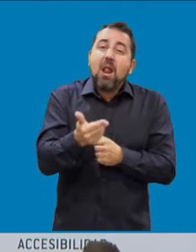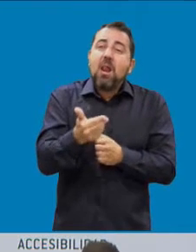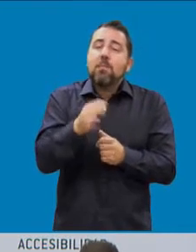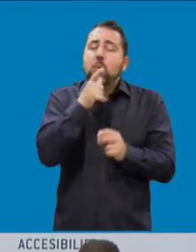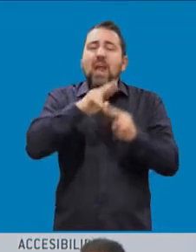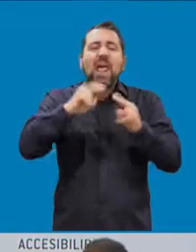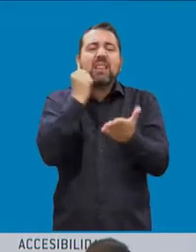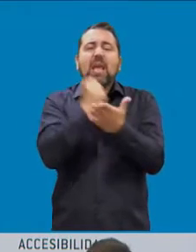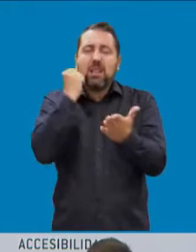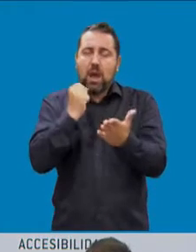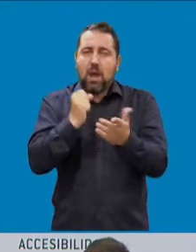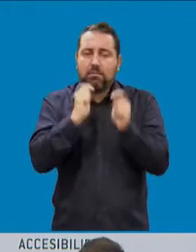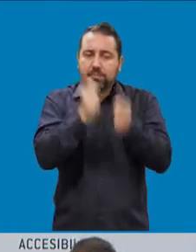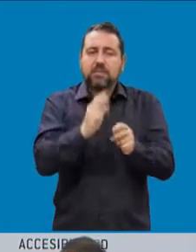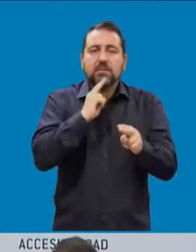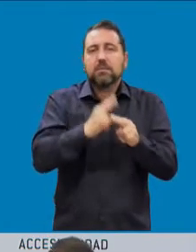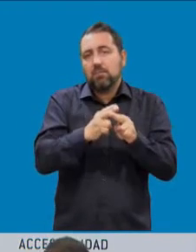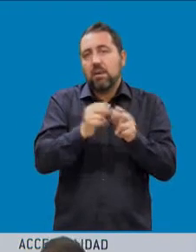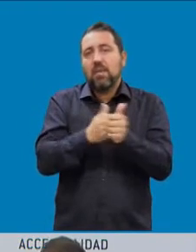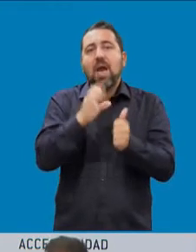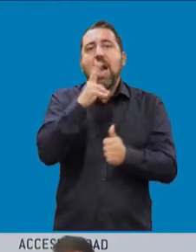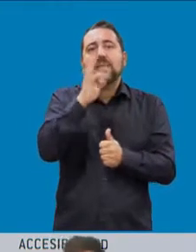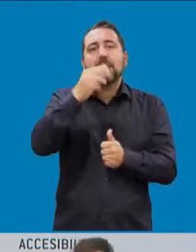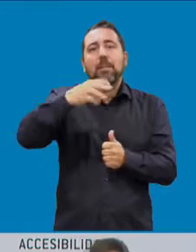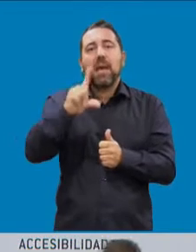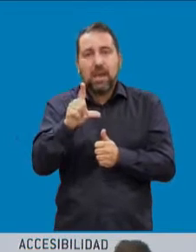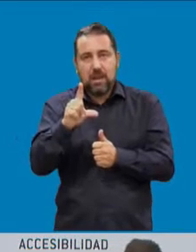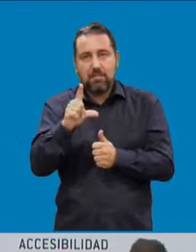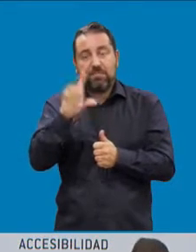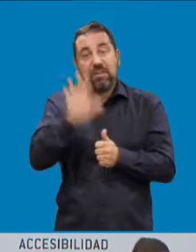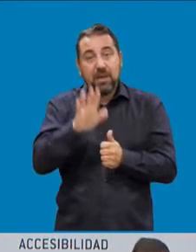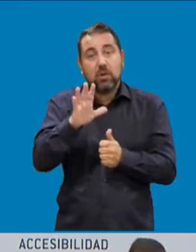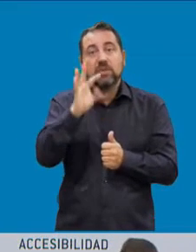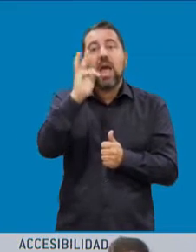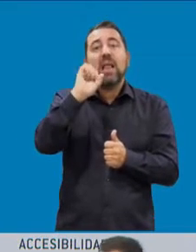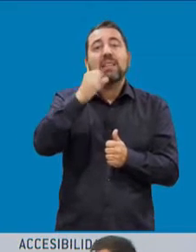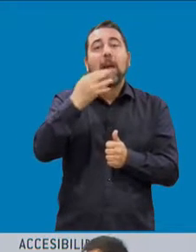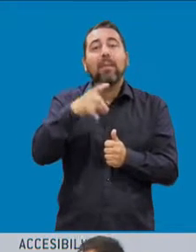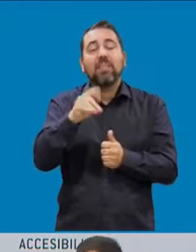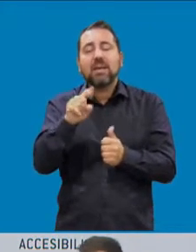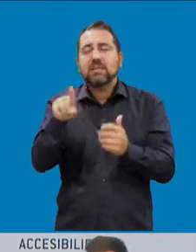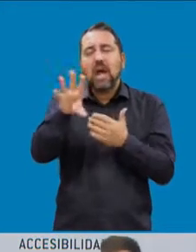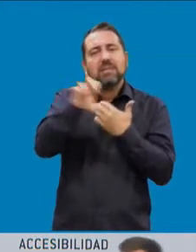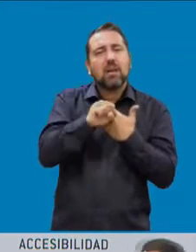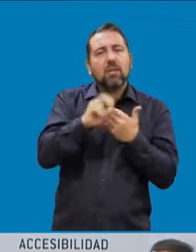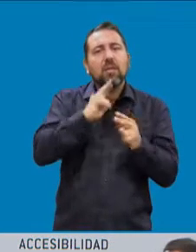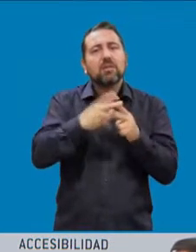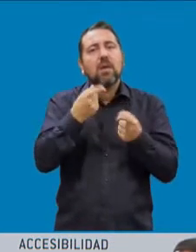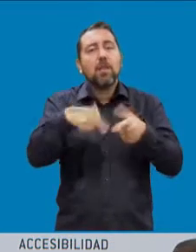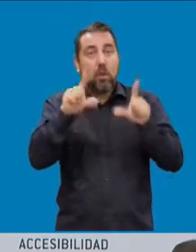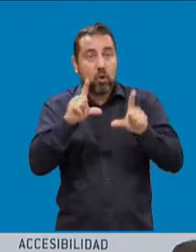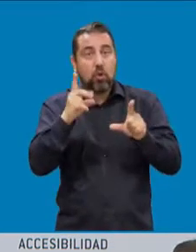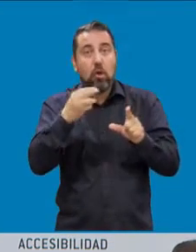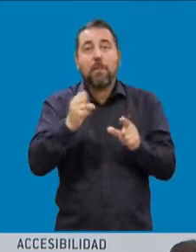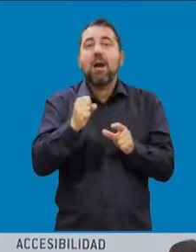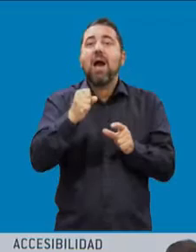Esto se debe principalmente a una etiqueta que es un atributo de HTML5 que está bindes, que